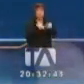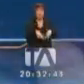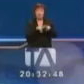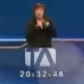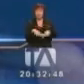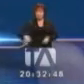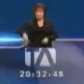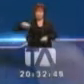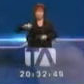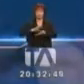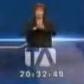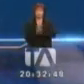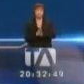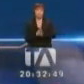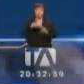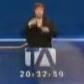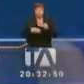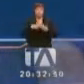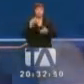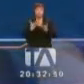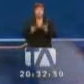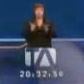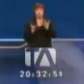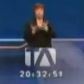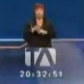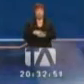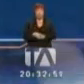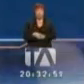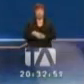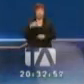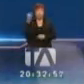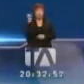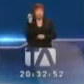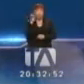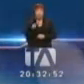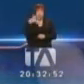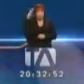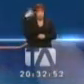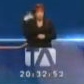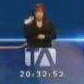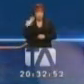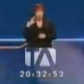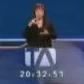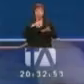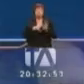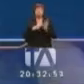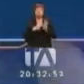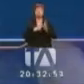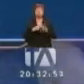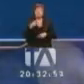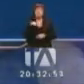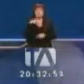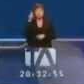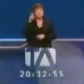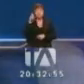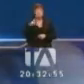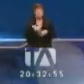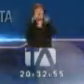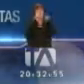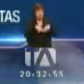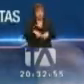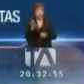el problema es cuando los algoritmos enciende la luz amarilla eso significa que tiene que ir al escáner o se enciende la luz roja